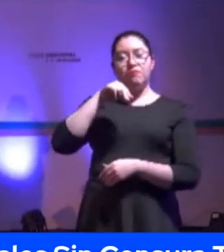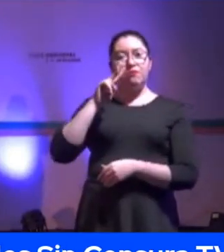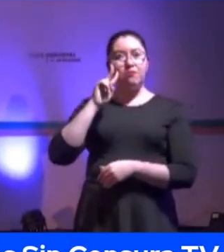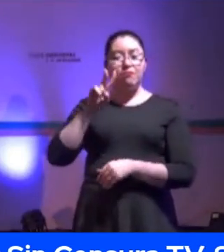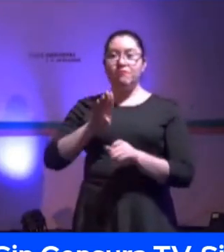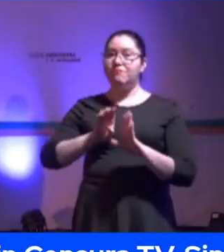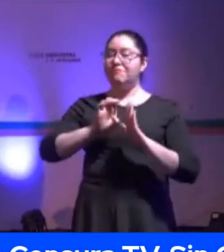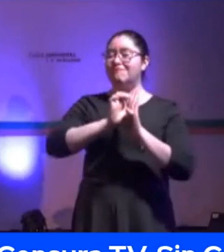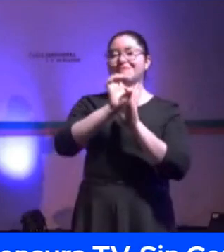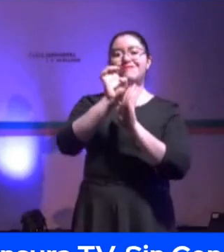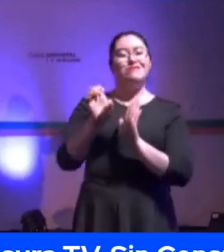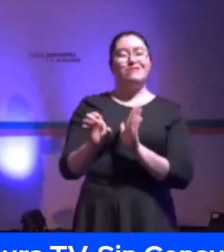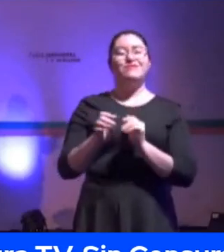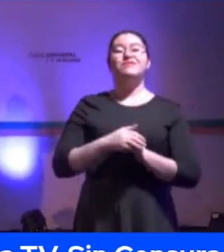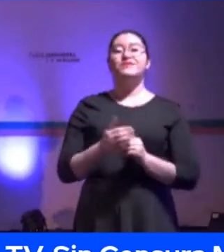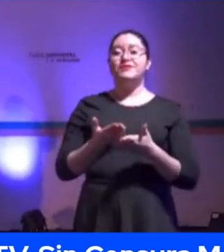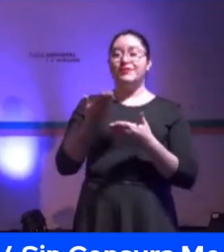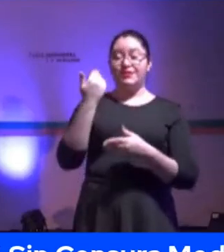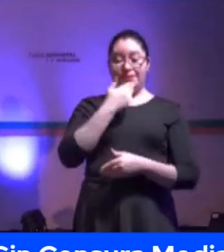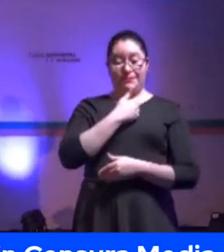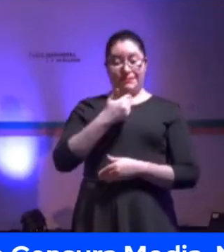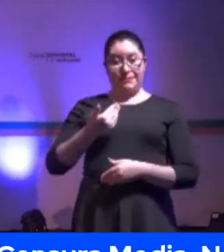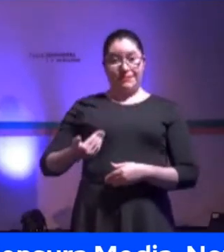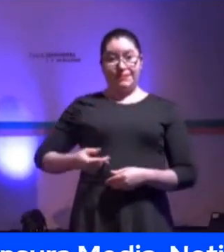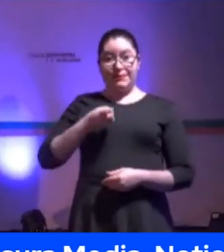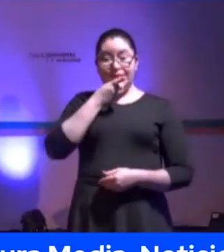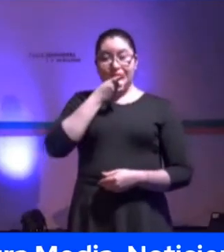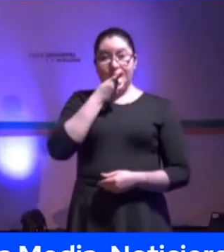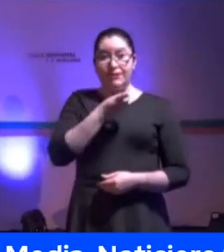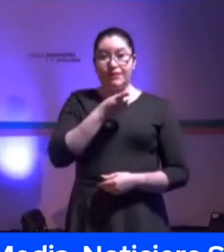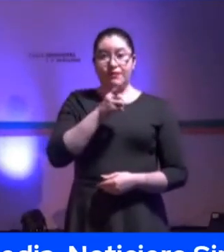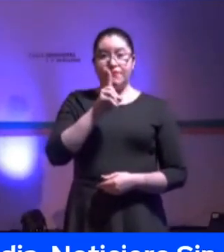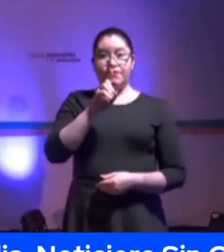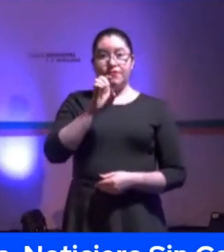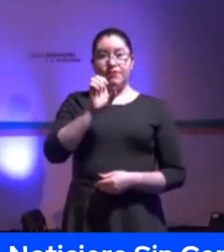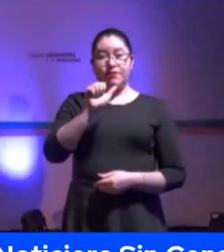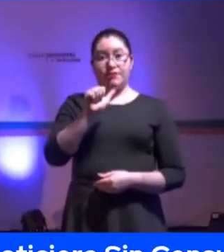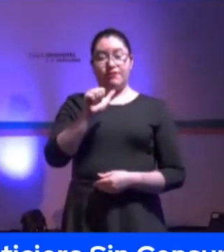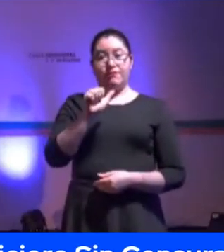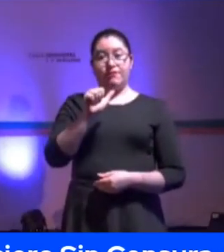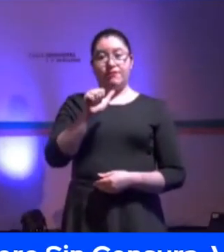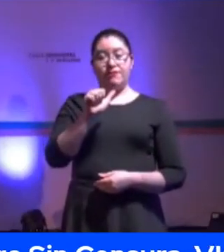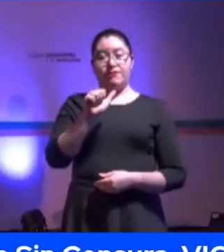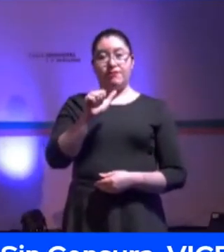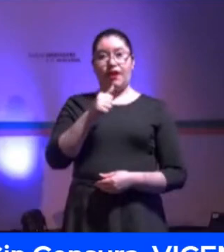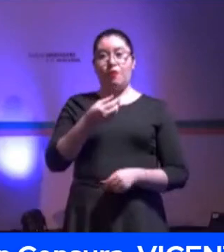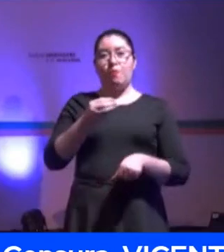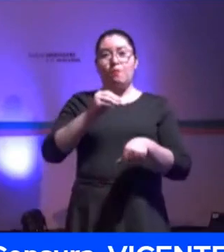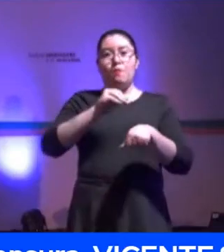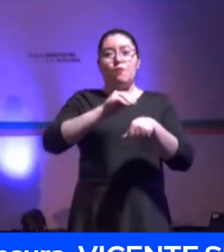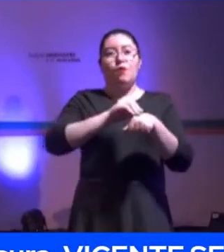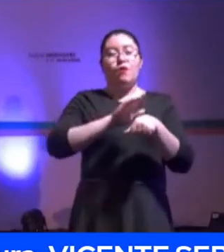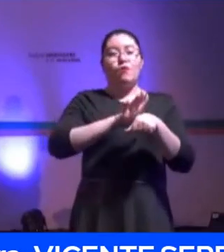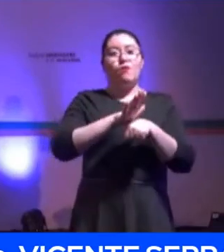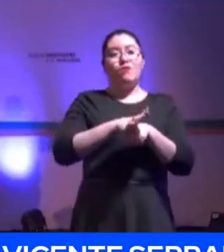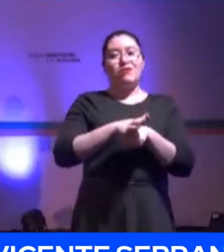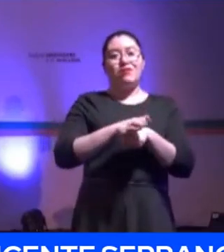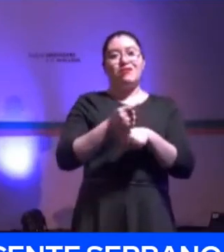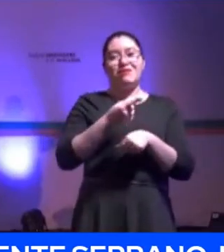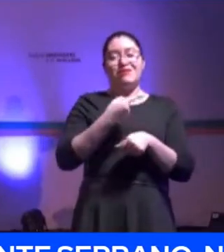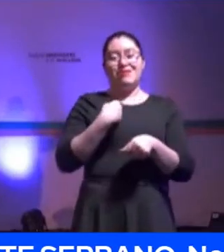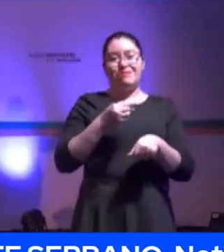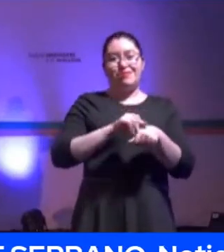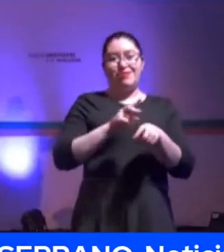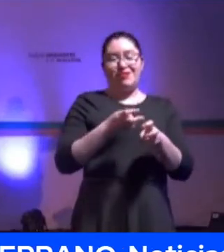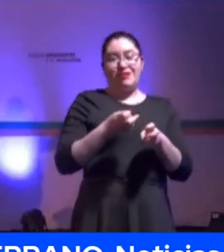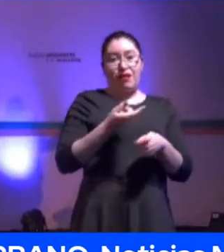Por ejemplo, cuando el presidente de la República dijo que la DEA le montó el delito a Cienfuegos, por ejemplo, eso